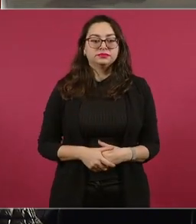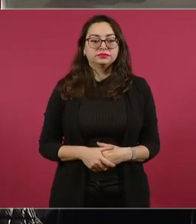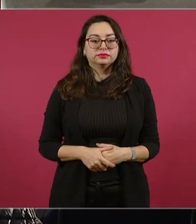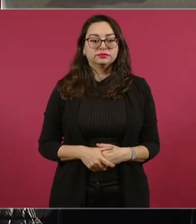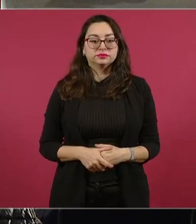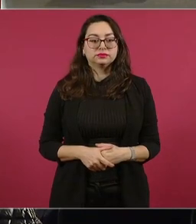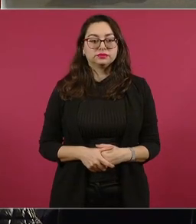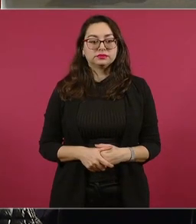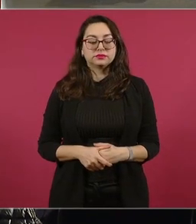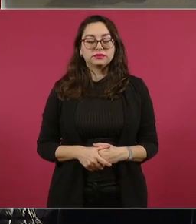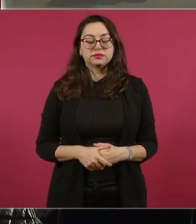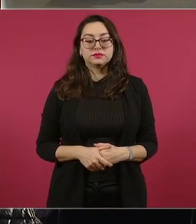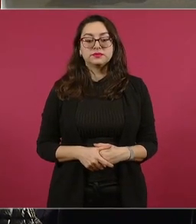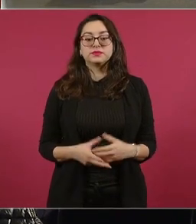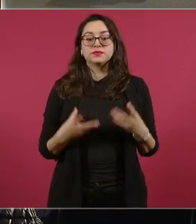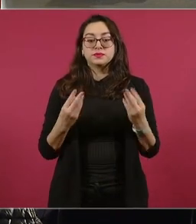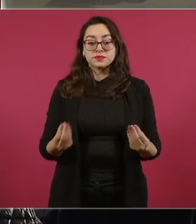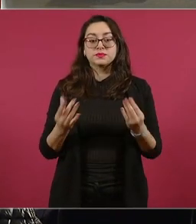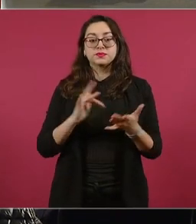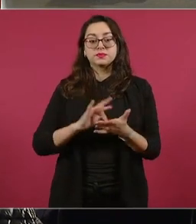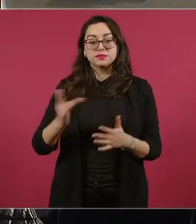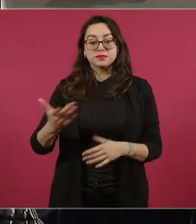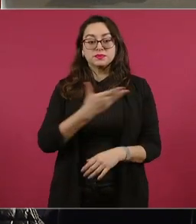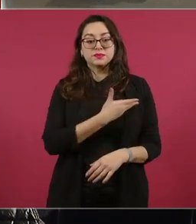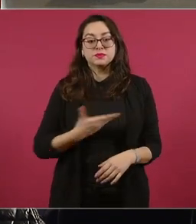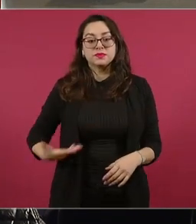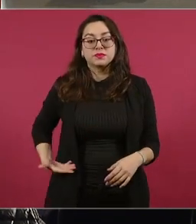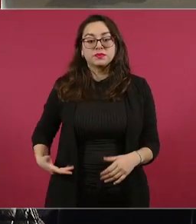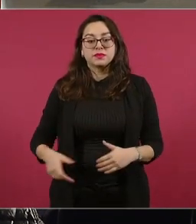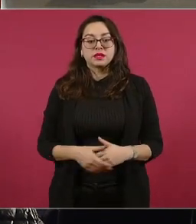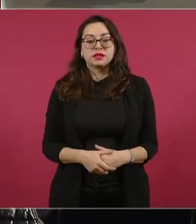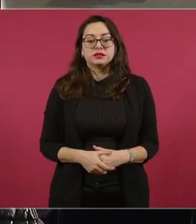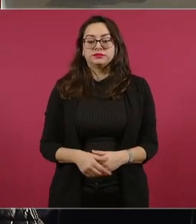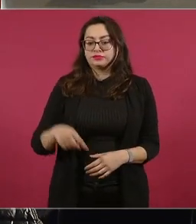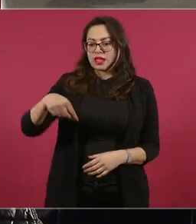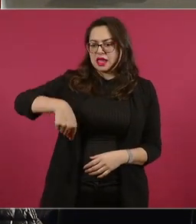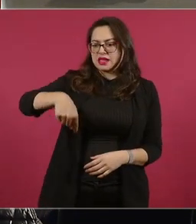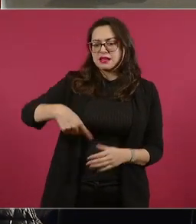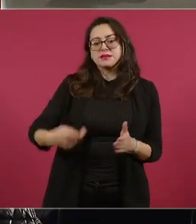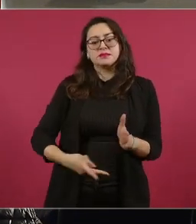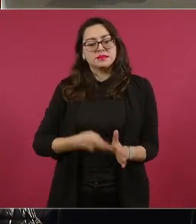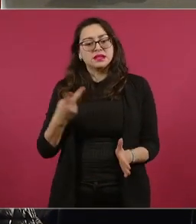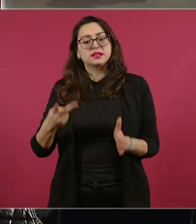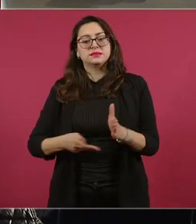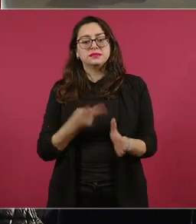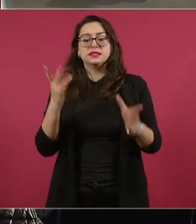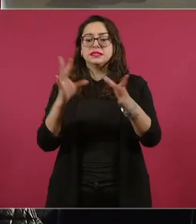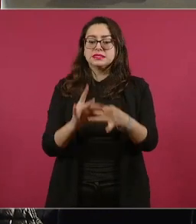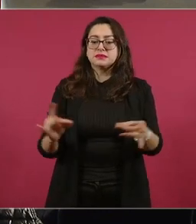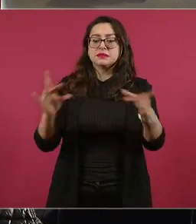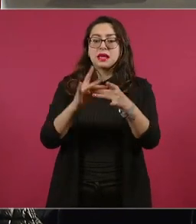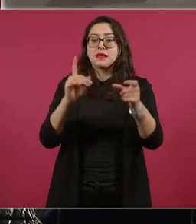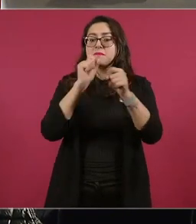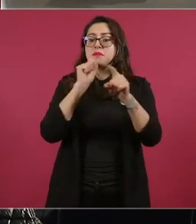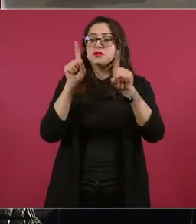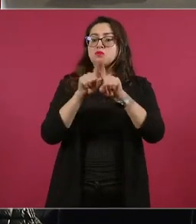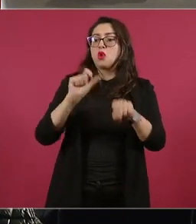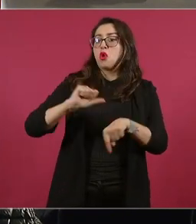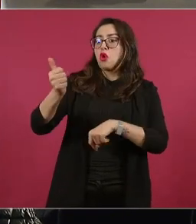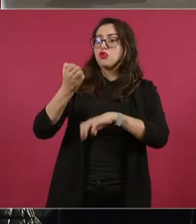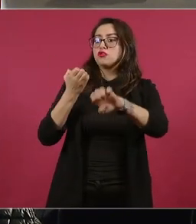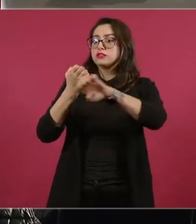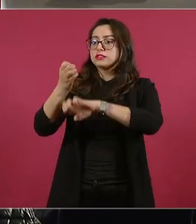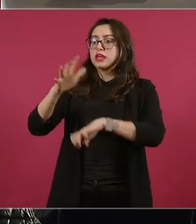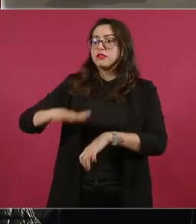Muchas gracias, señor presidente. Como se ha explicado aquí y cuando fuimos a Huehuetoca y los medios pudieron conocer